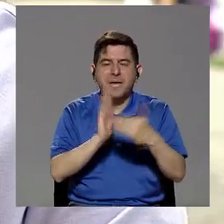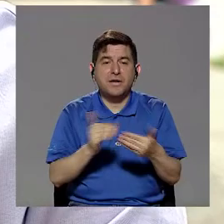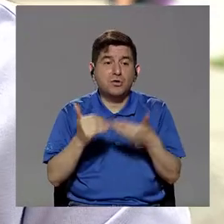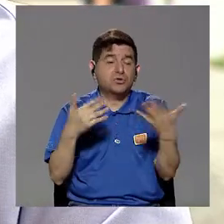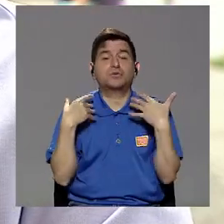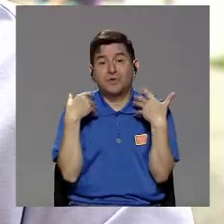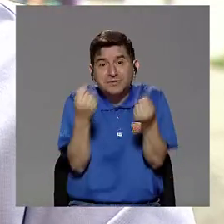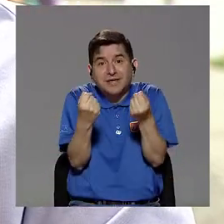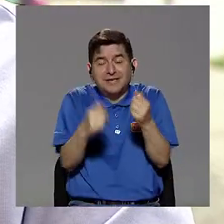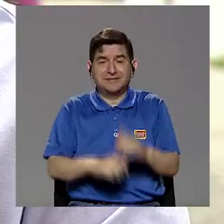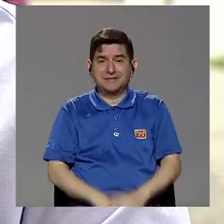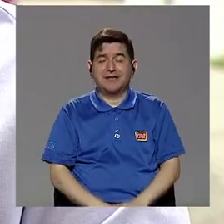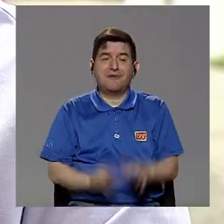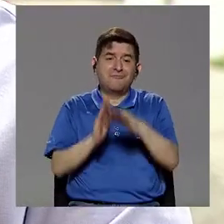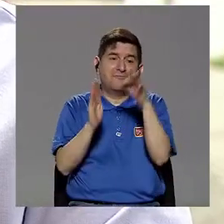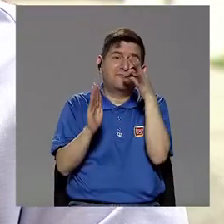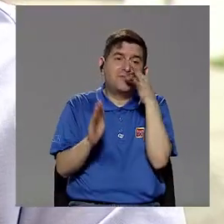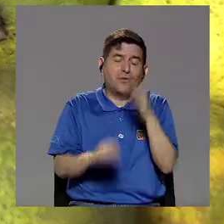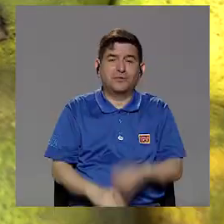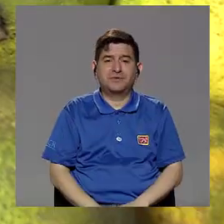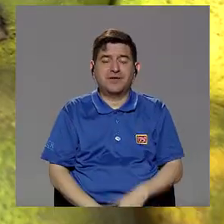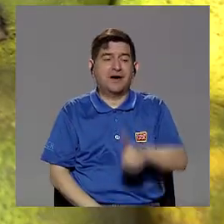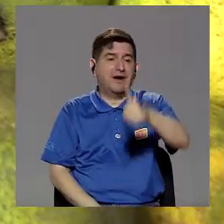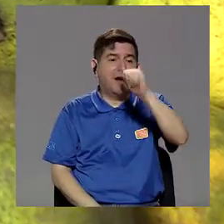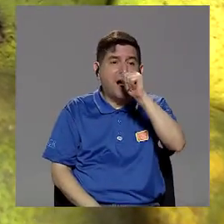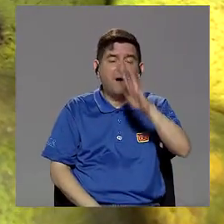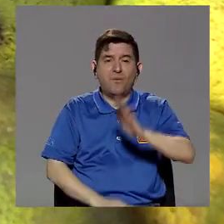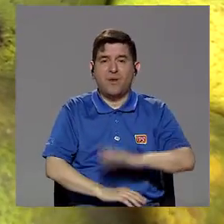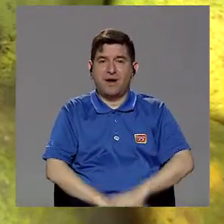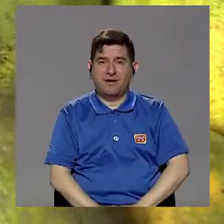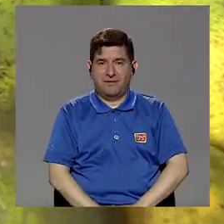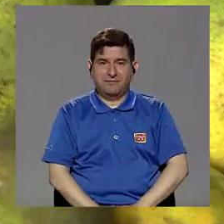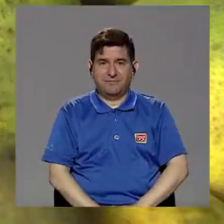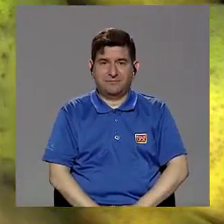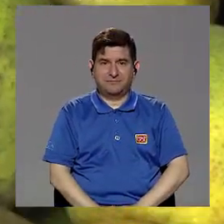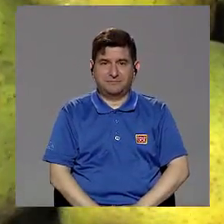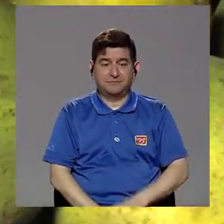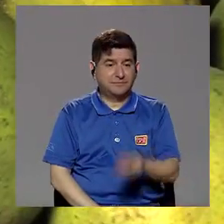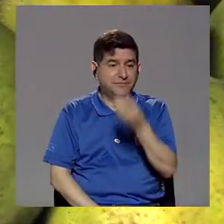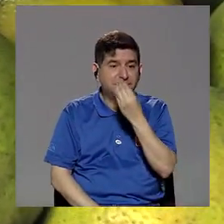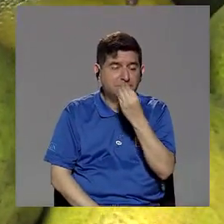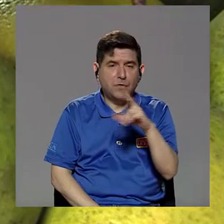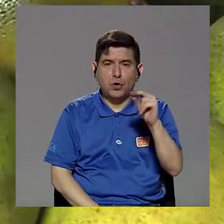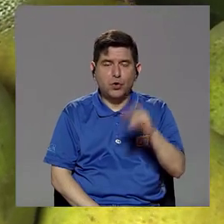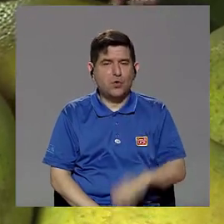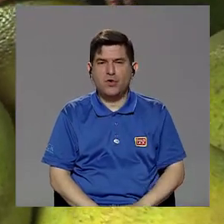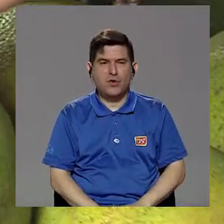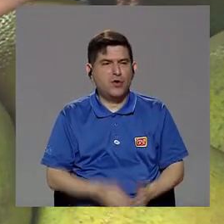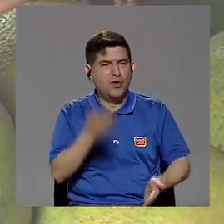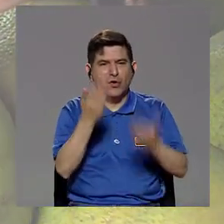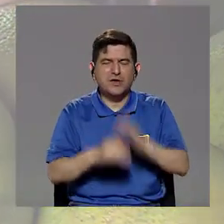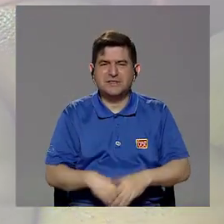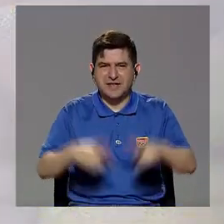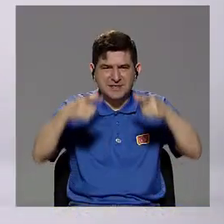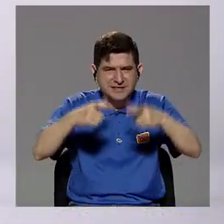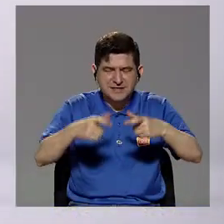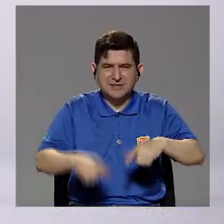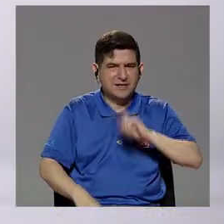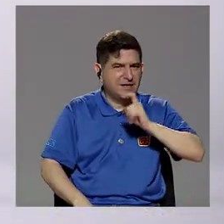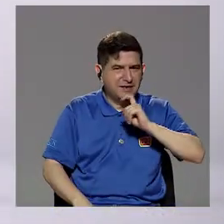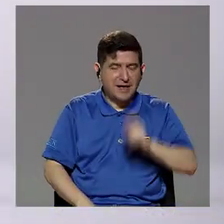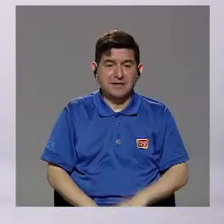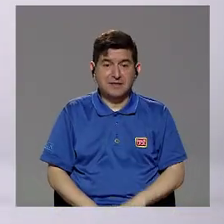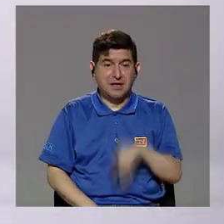menos irritados son las cosas sanas, ¿verdad? O sea, las frutas, el agua... los alimentos que no son conservados, los que no son